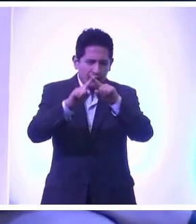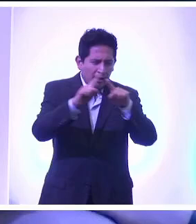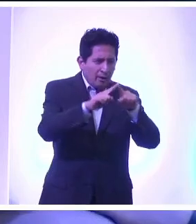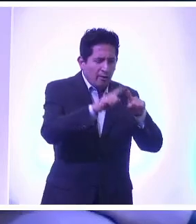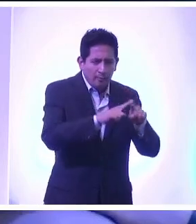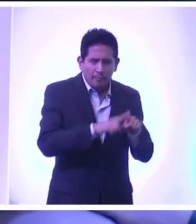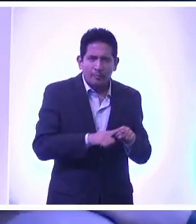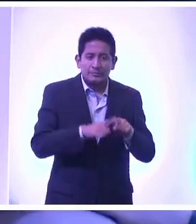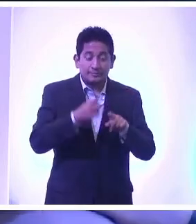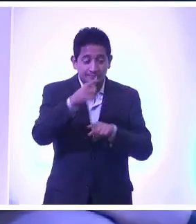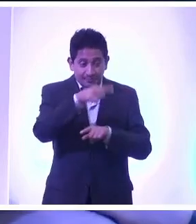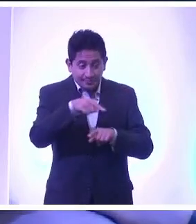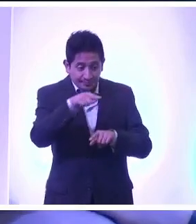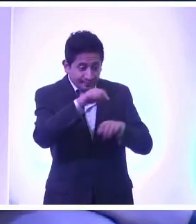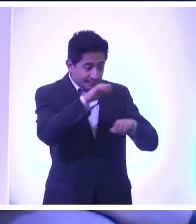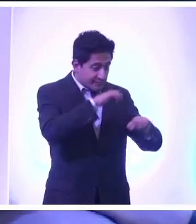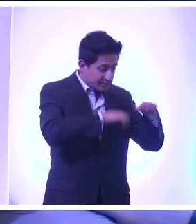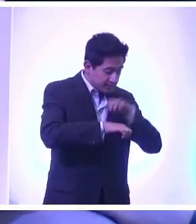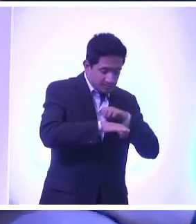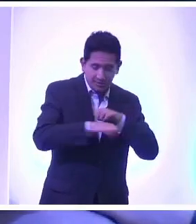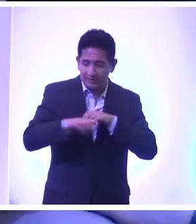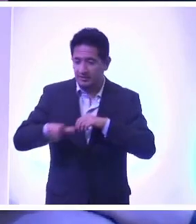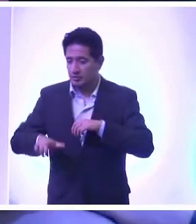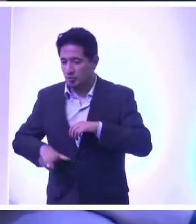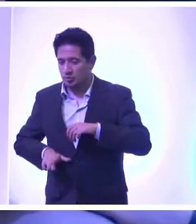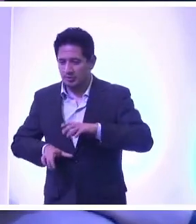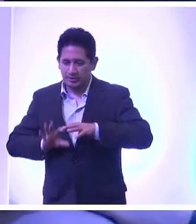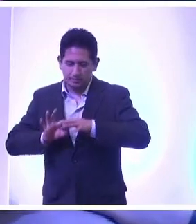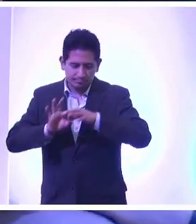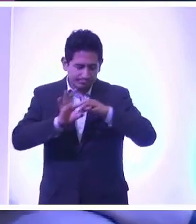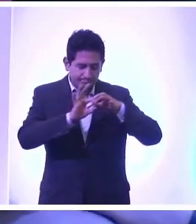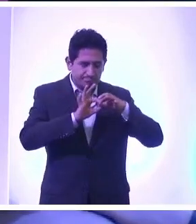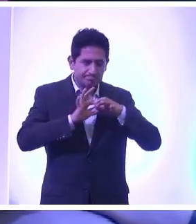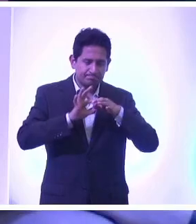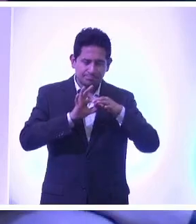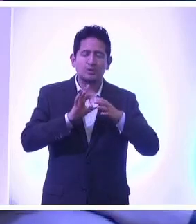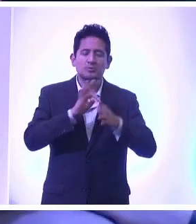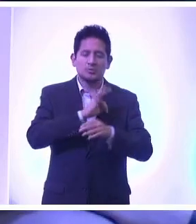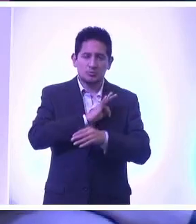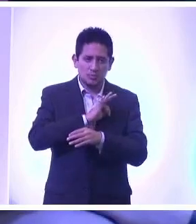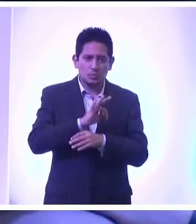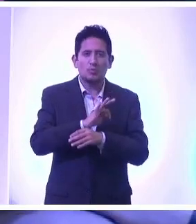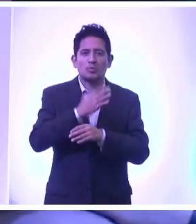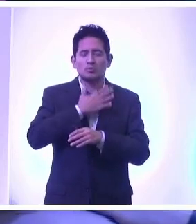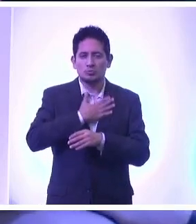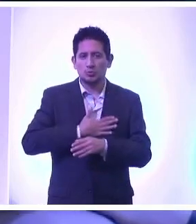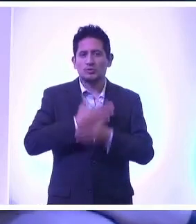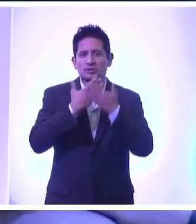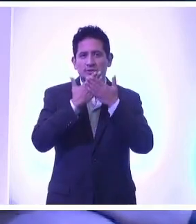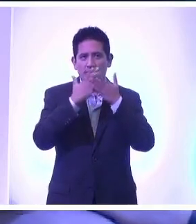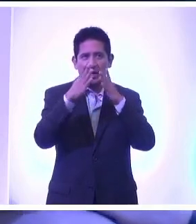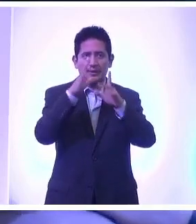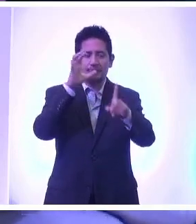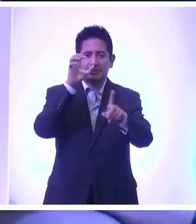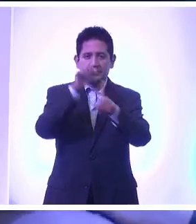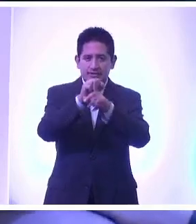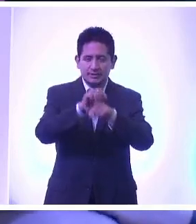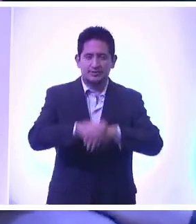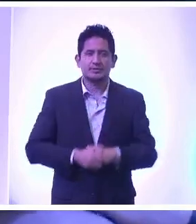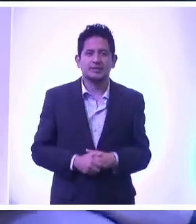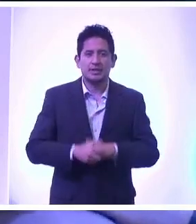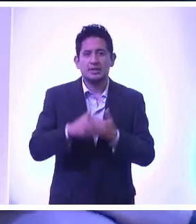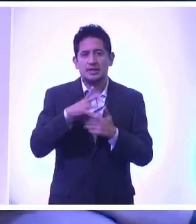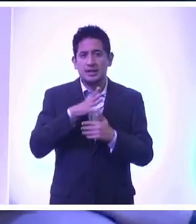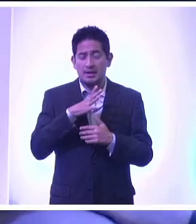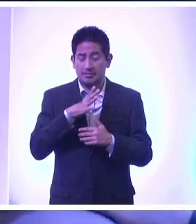muchos años eh cuando hablamos del del tema de Justicia abierta hay grandes grandes temas a los cuales Pon